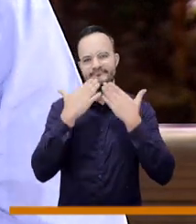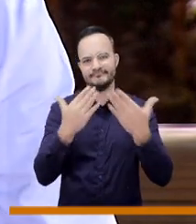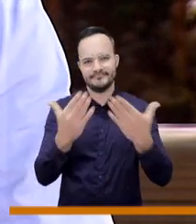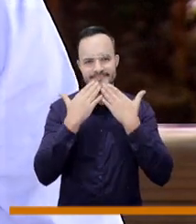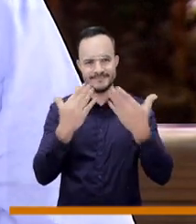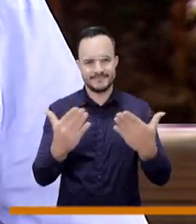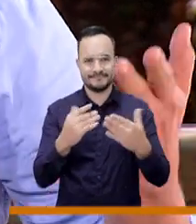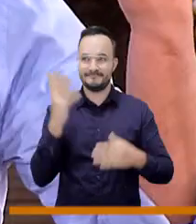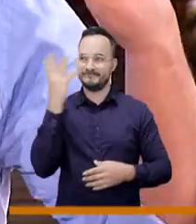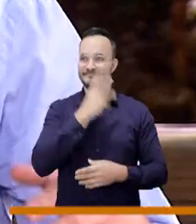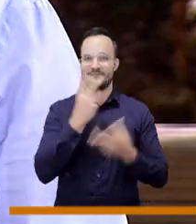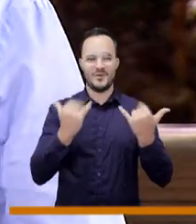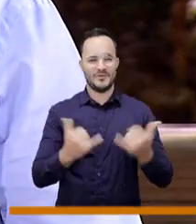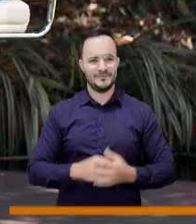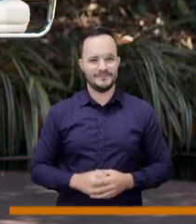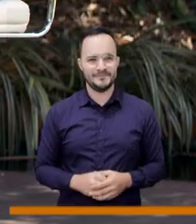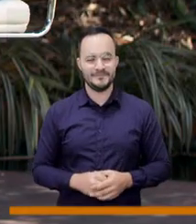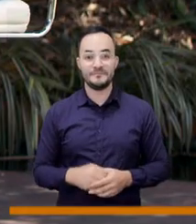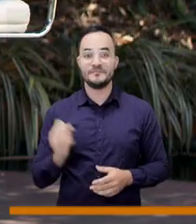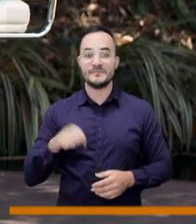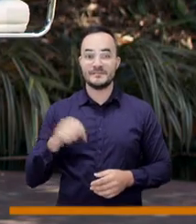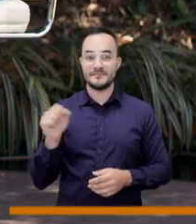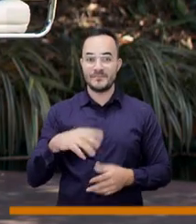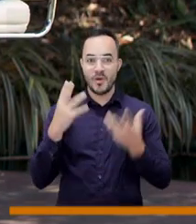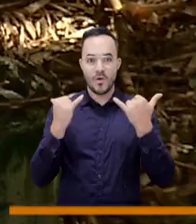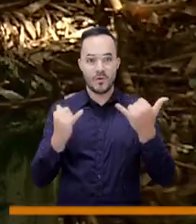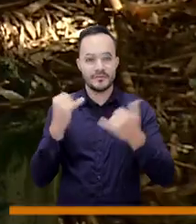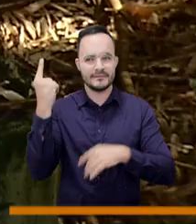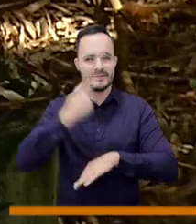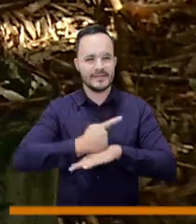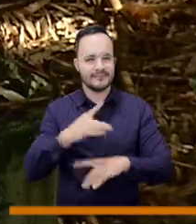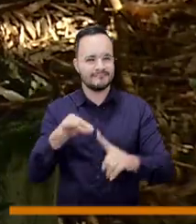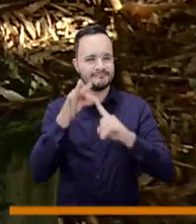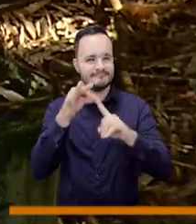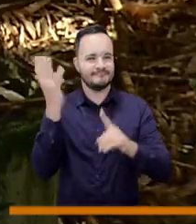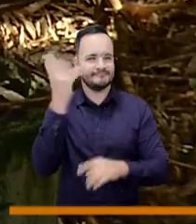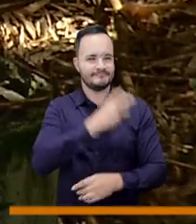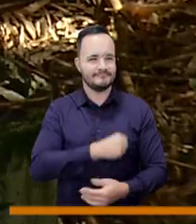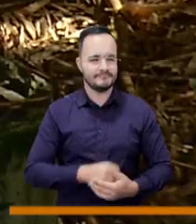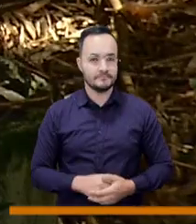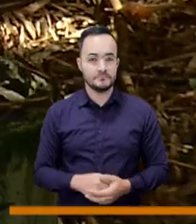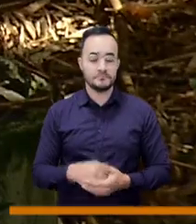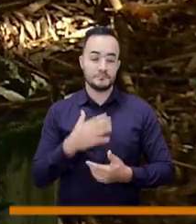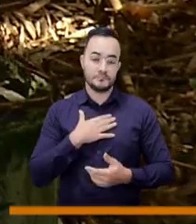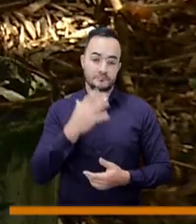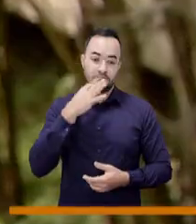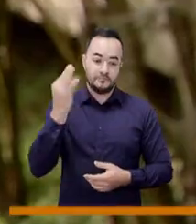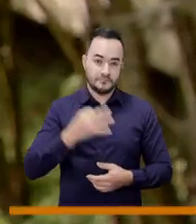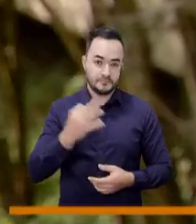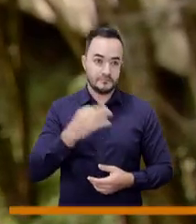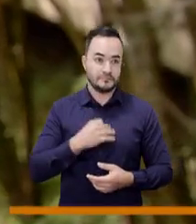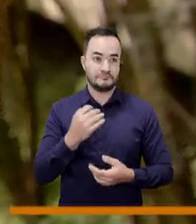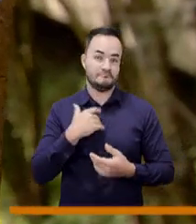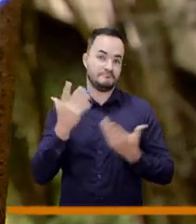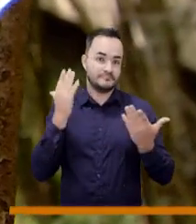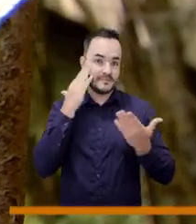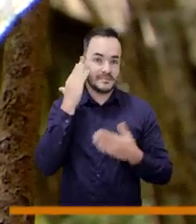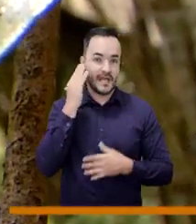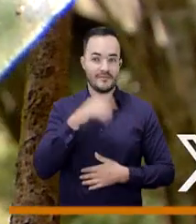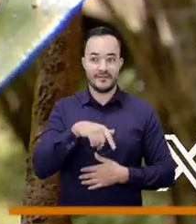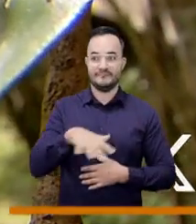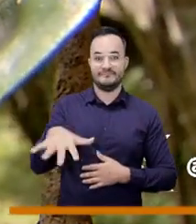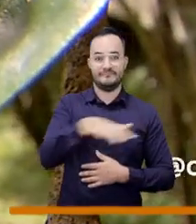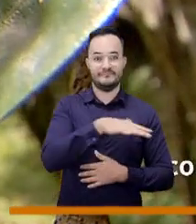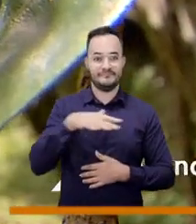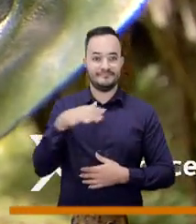esta tarde tan hermosa. Oiga, sí, nos está haciendo un día maravilloso. Bueno, como están la mayoría, la verdad, en la capital